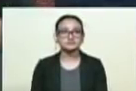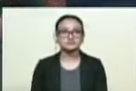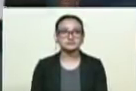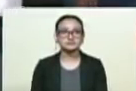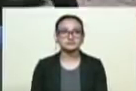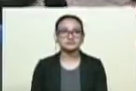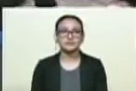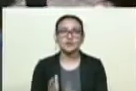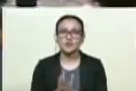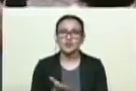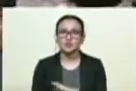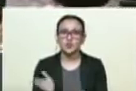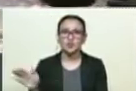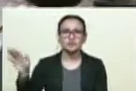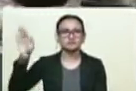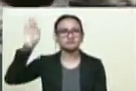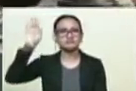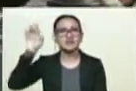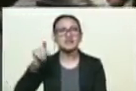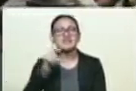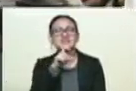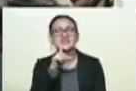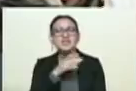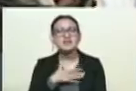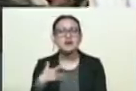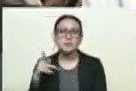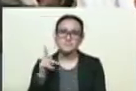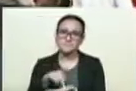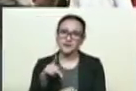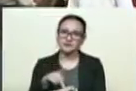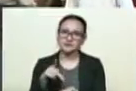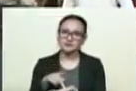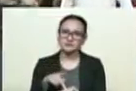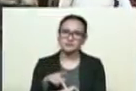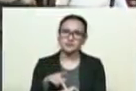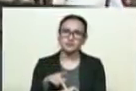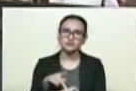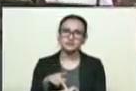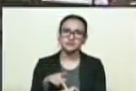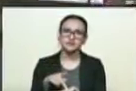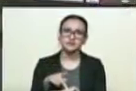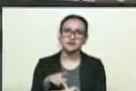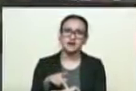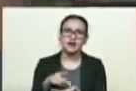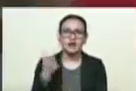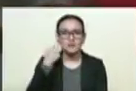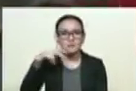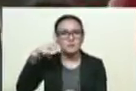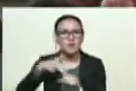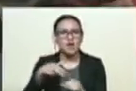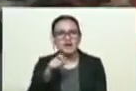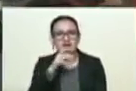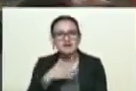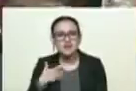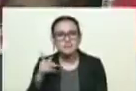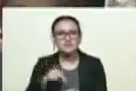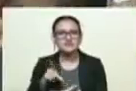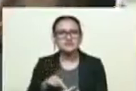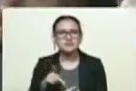Levanten la mano los que quieren participar en las granjas de minado de criptomoneda.